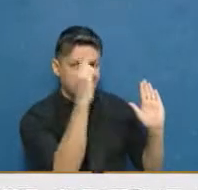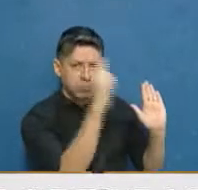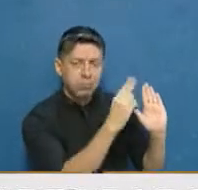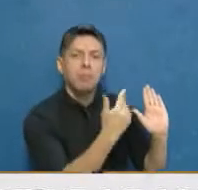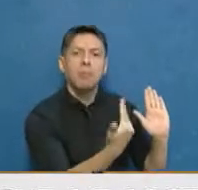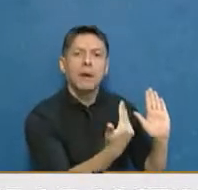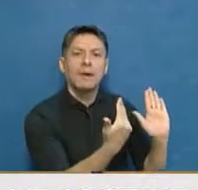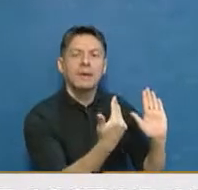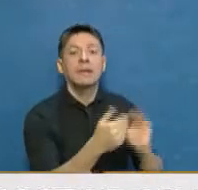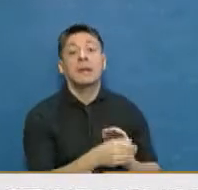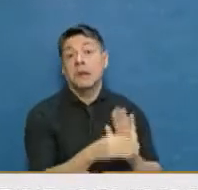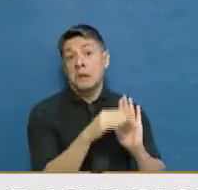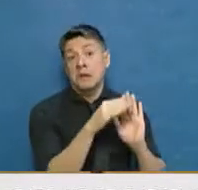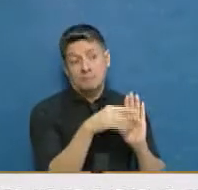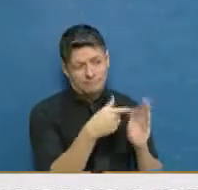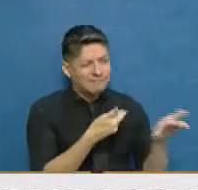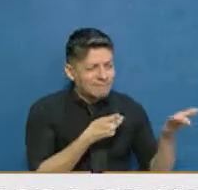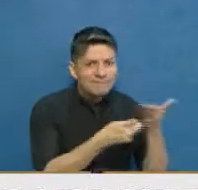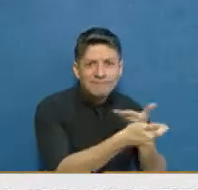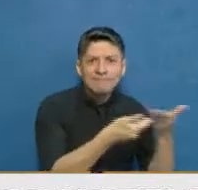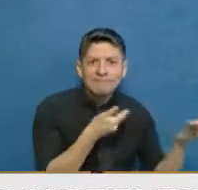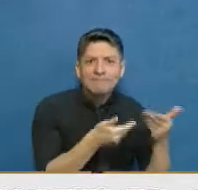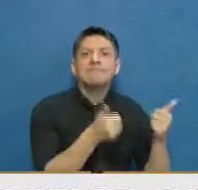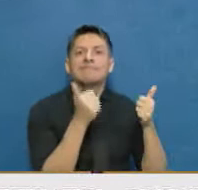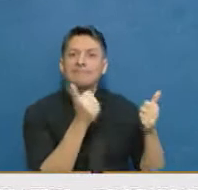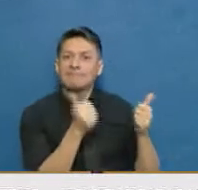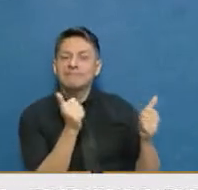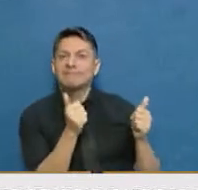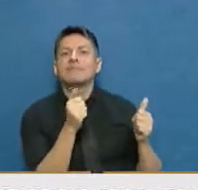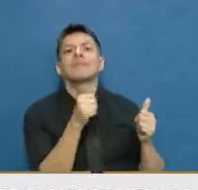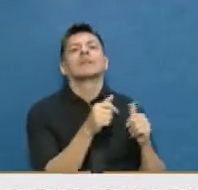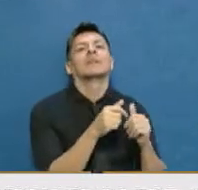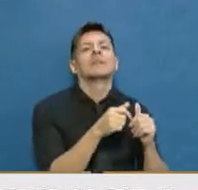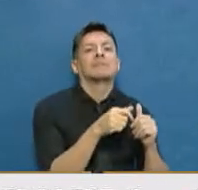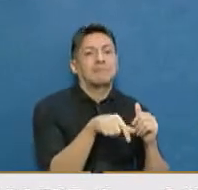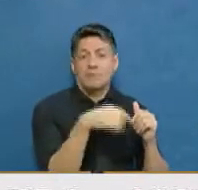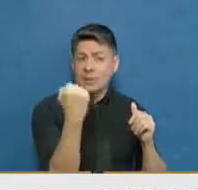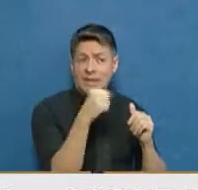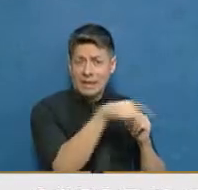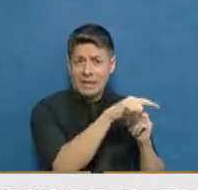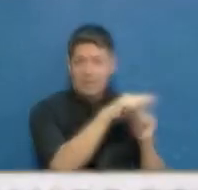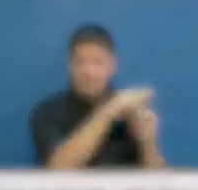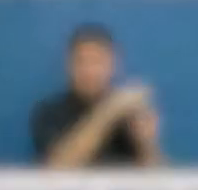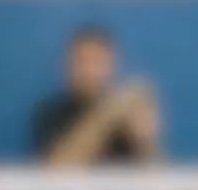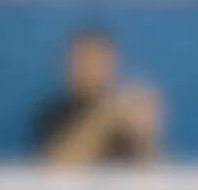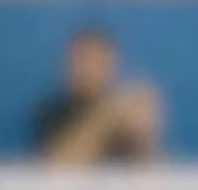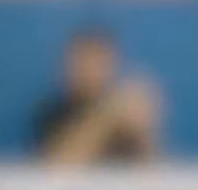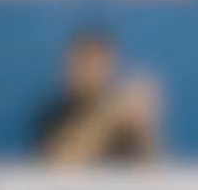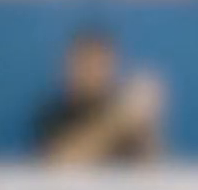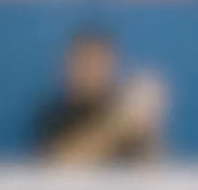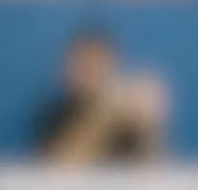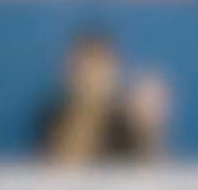incluso lo hemos compartido con ellos, atendiendo que se va a atender al factor de ocupación y el cumplimiento de las distintas medidas sanitarias.